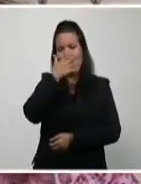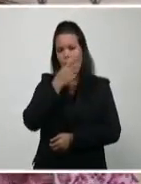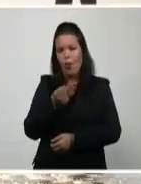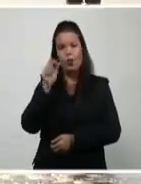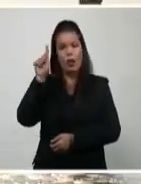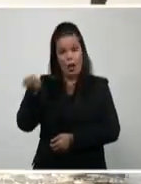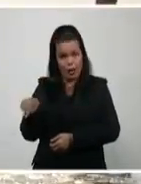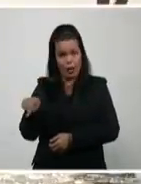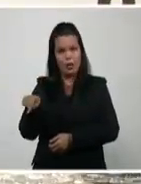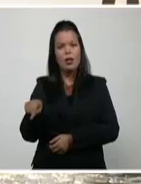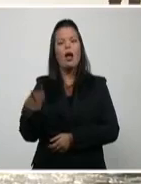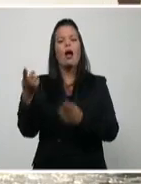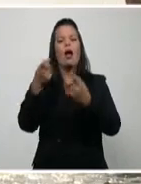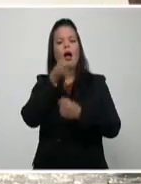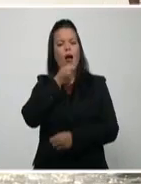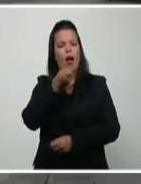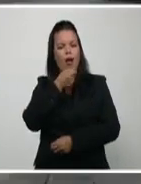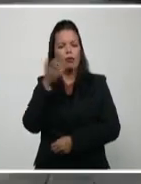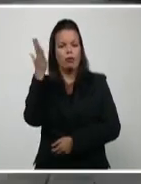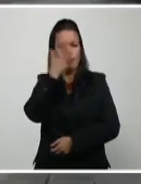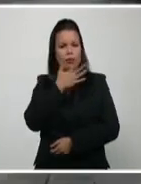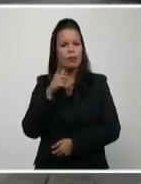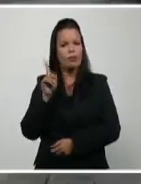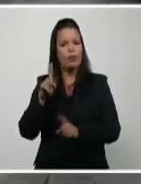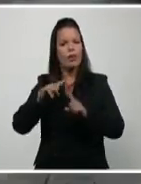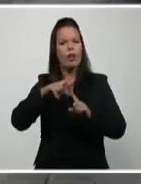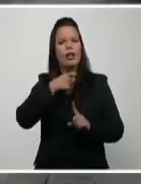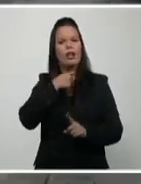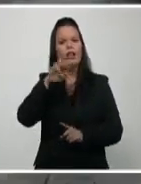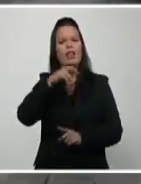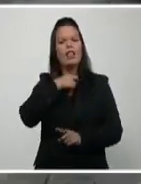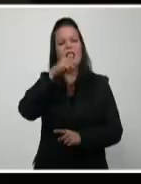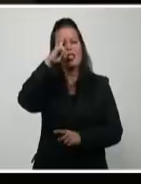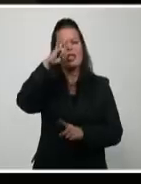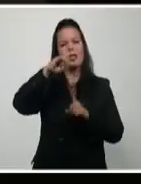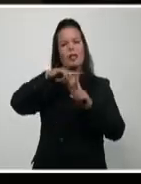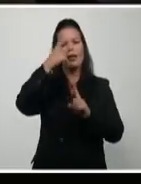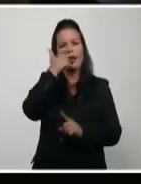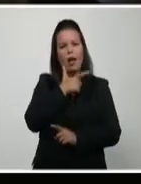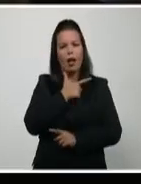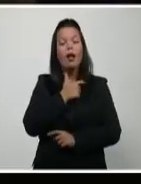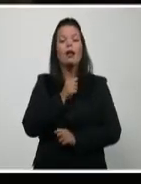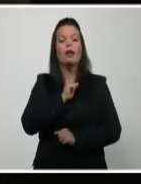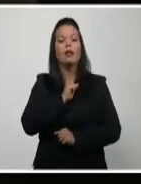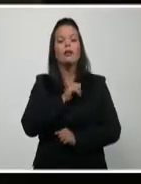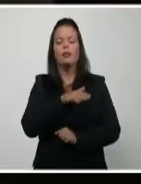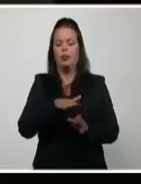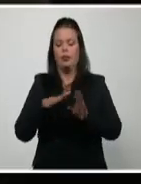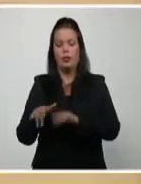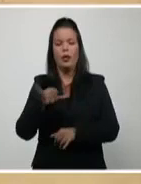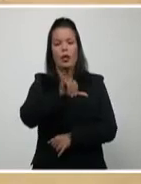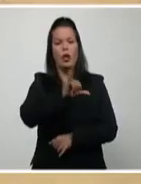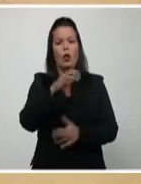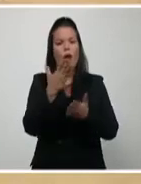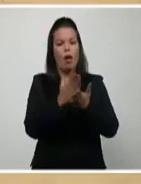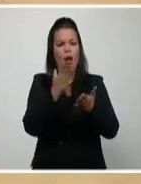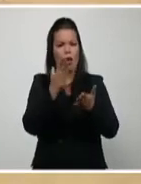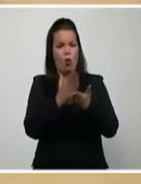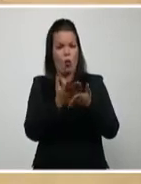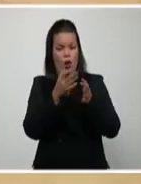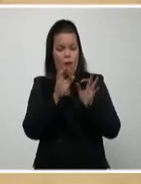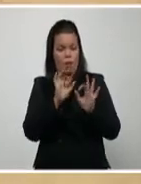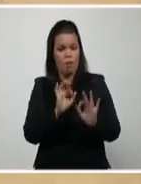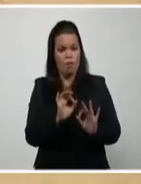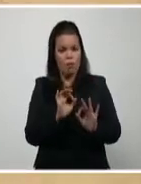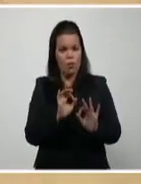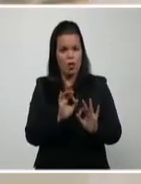quiere tanto. La jornada por Teresita llegó también hasta la antigua Escuela Normal de Maestros, donde estudió. Allí la trovadora